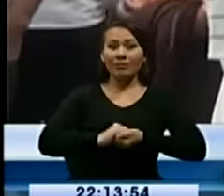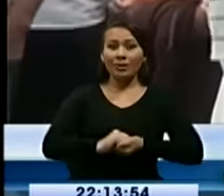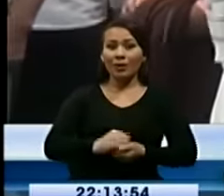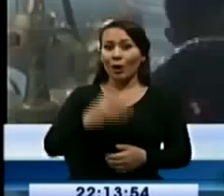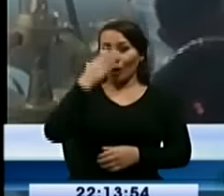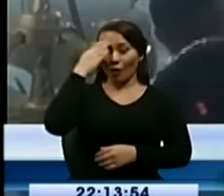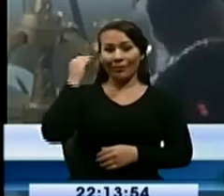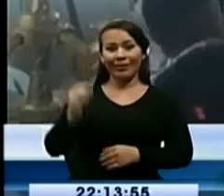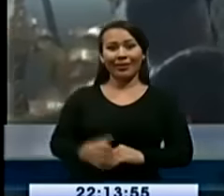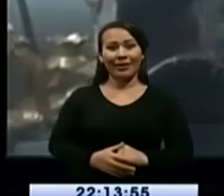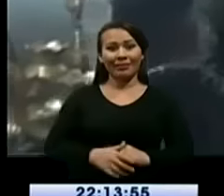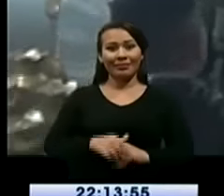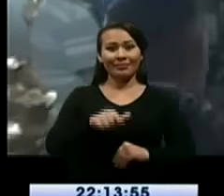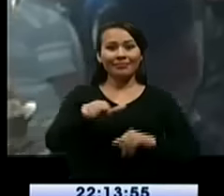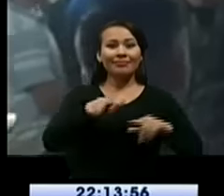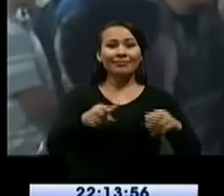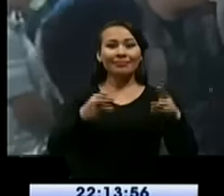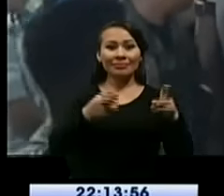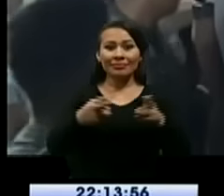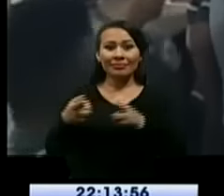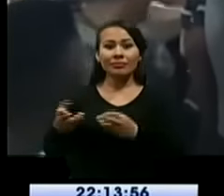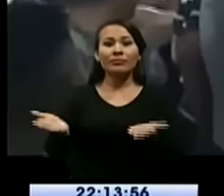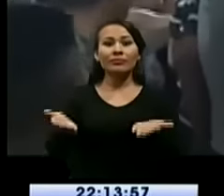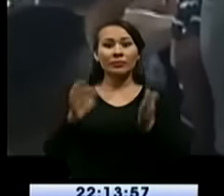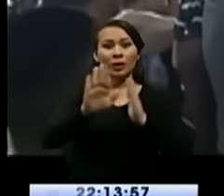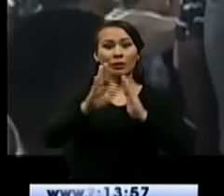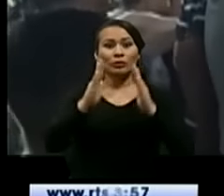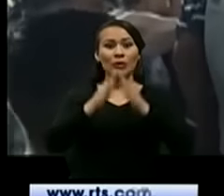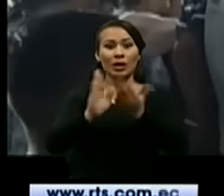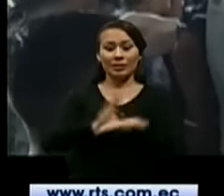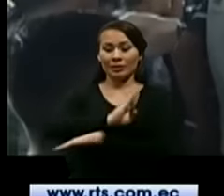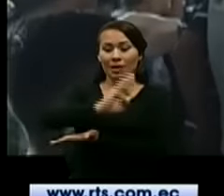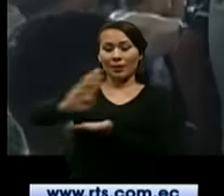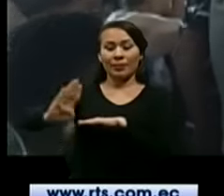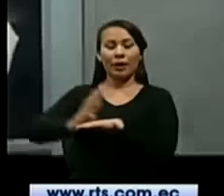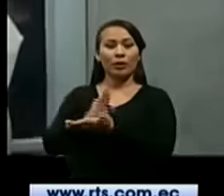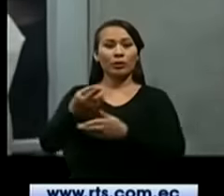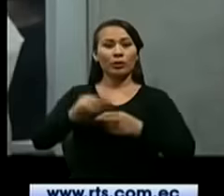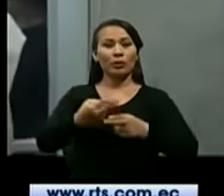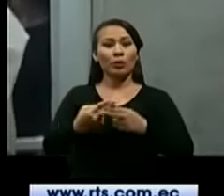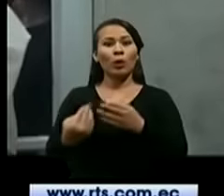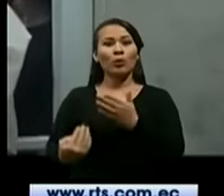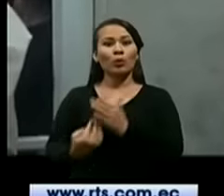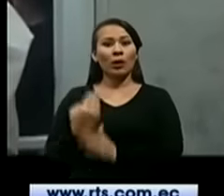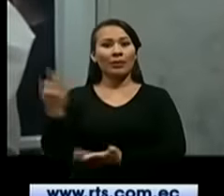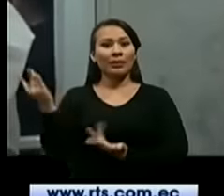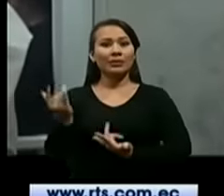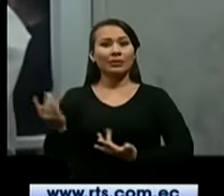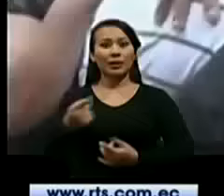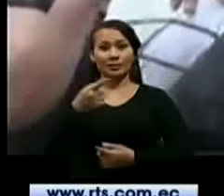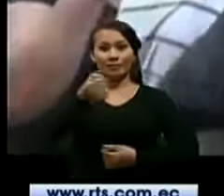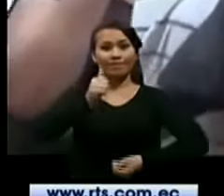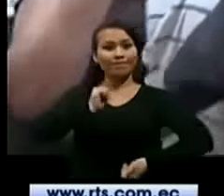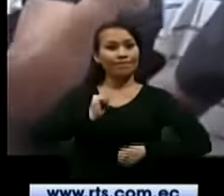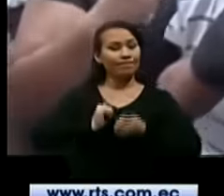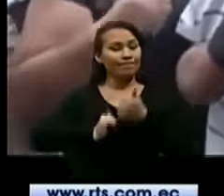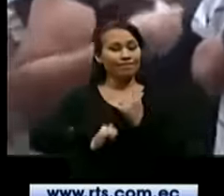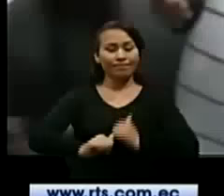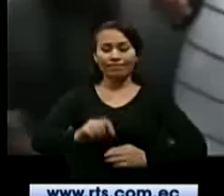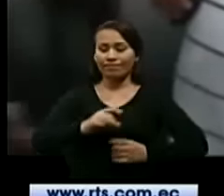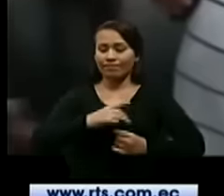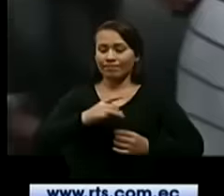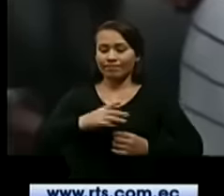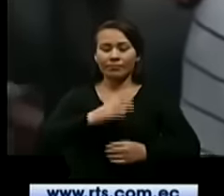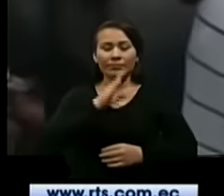recordarle. La velación del cuerpo se realiza en su casa del barrio Nueva Esperanza, donde el dolor se pone de manifiesto a cada